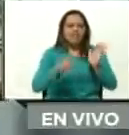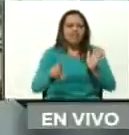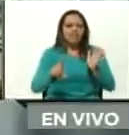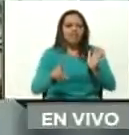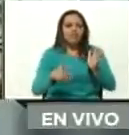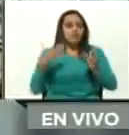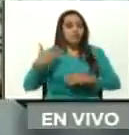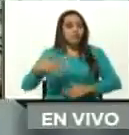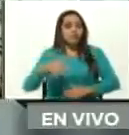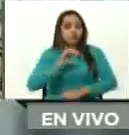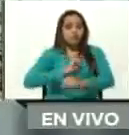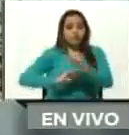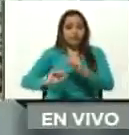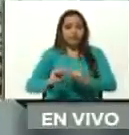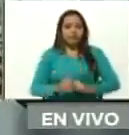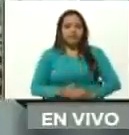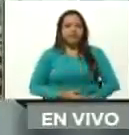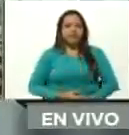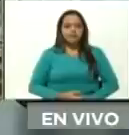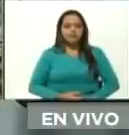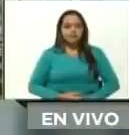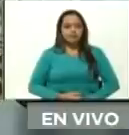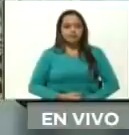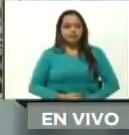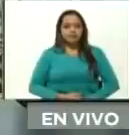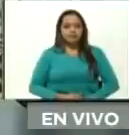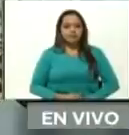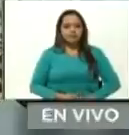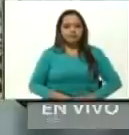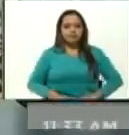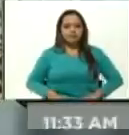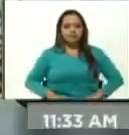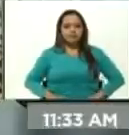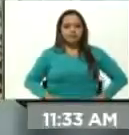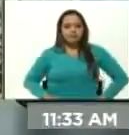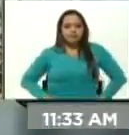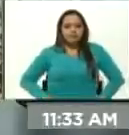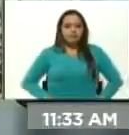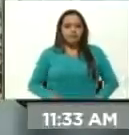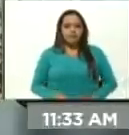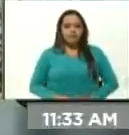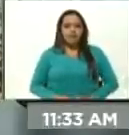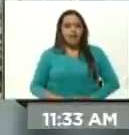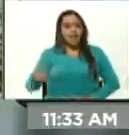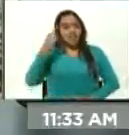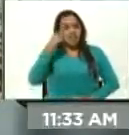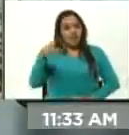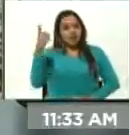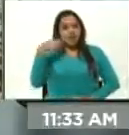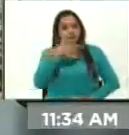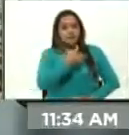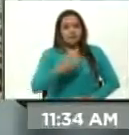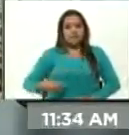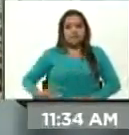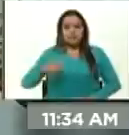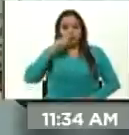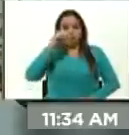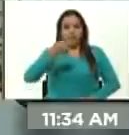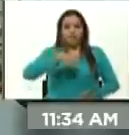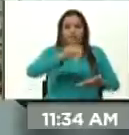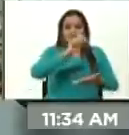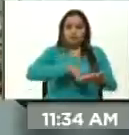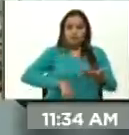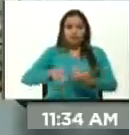humanos. En este marco, el día de ayer el presidente de la República, Nicolás Maduro, firmó